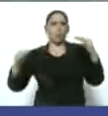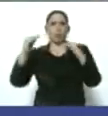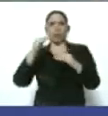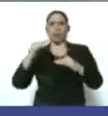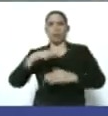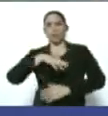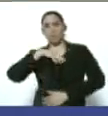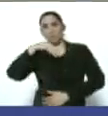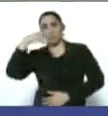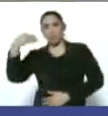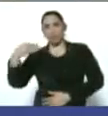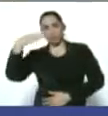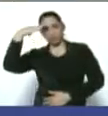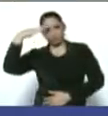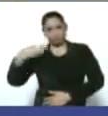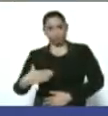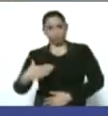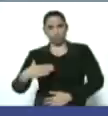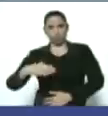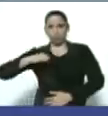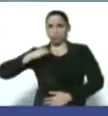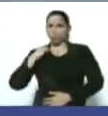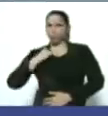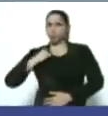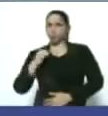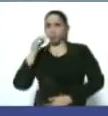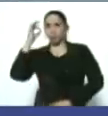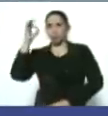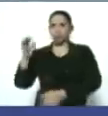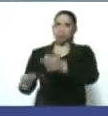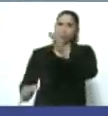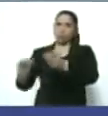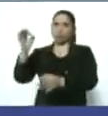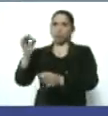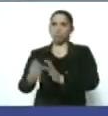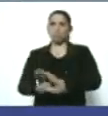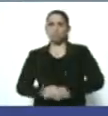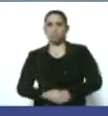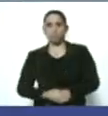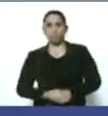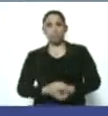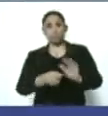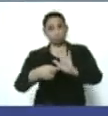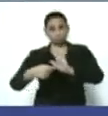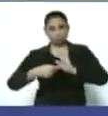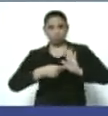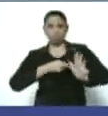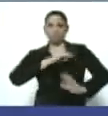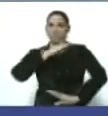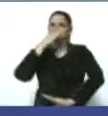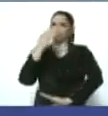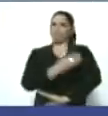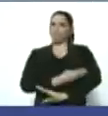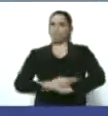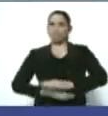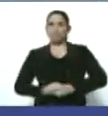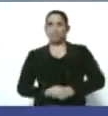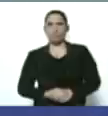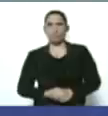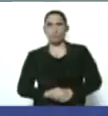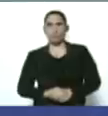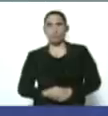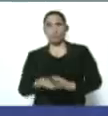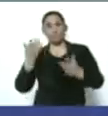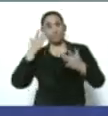espiritual, militar, policial, jurídica. Se ha demostrado la fortaleza, aunque ellos